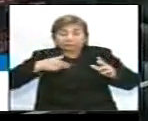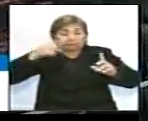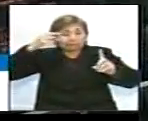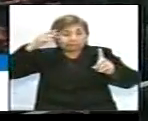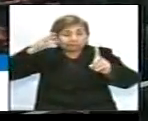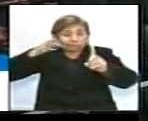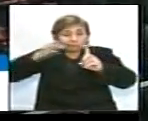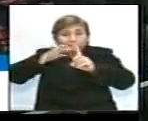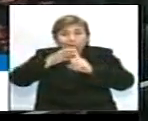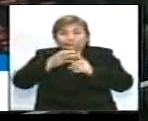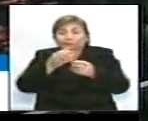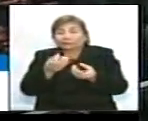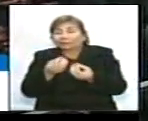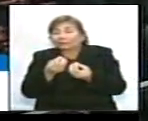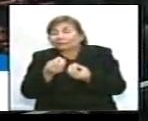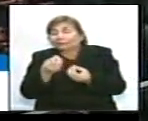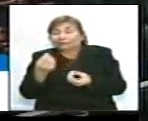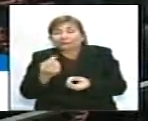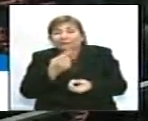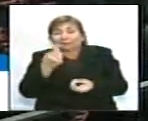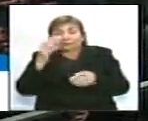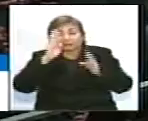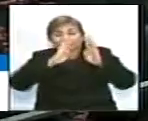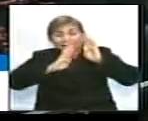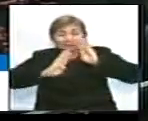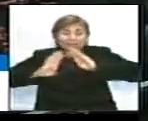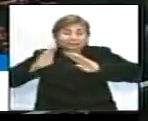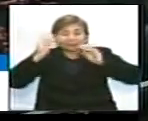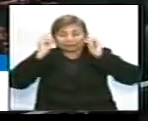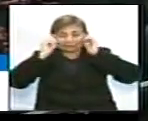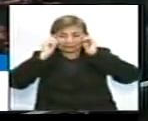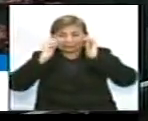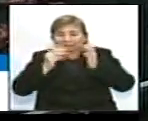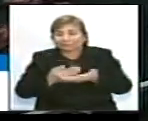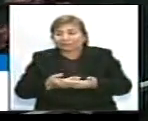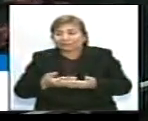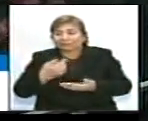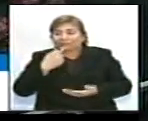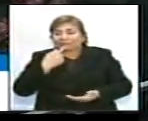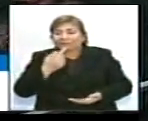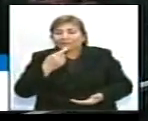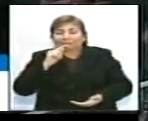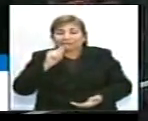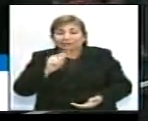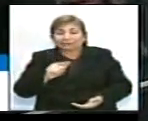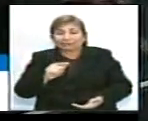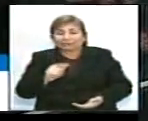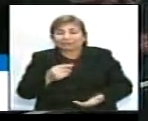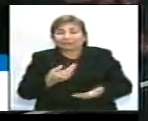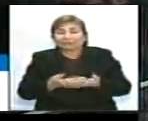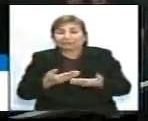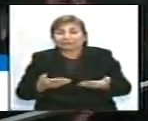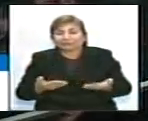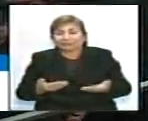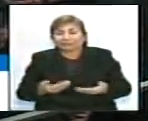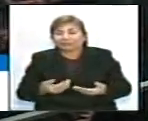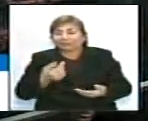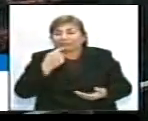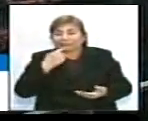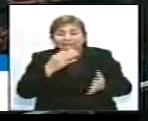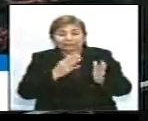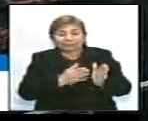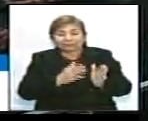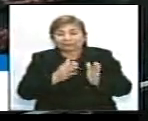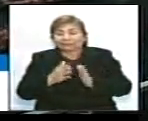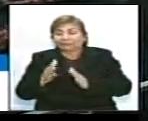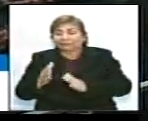alimento, no solamente exportación, ¿no? Entonces yo quería preguntarle a la ministra si esta orientación que usted está planteando